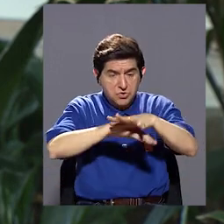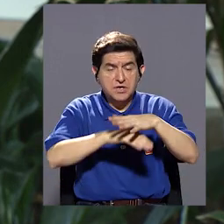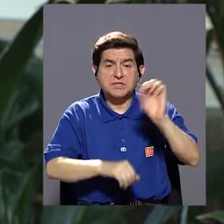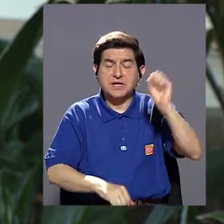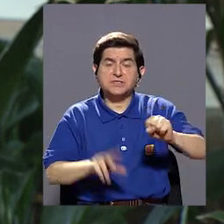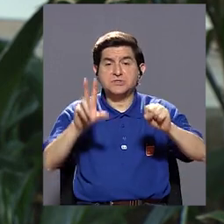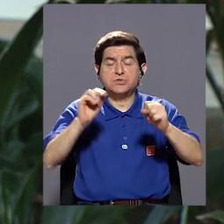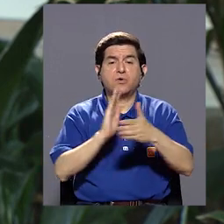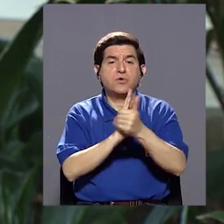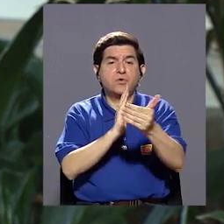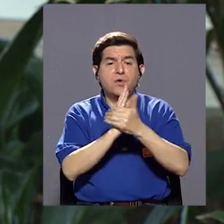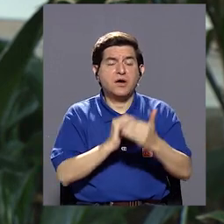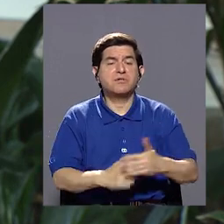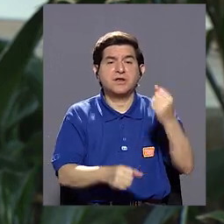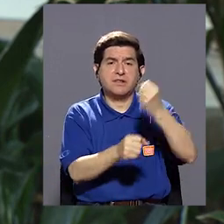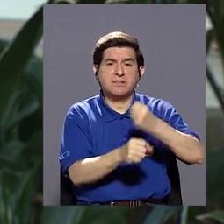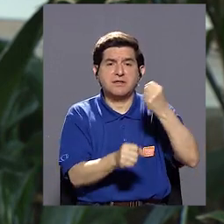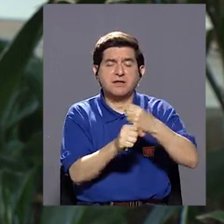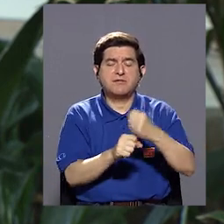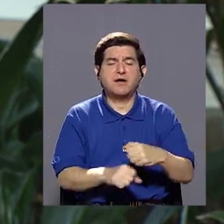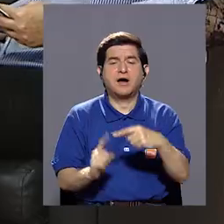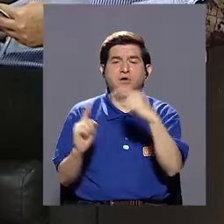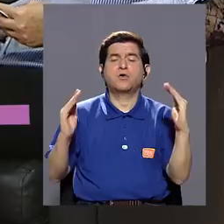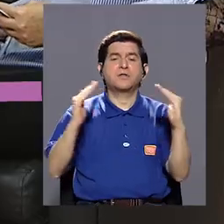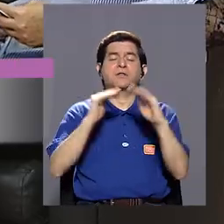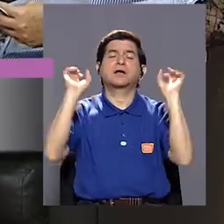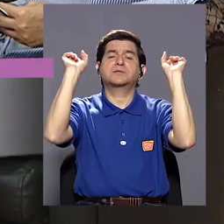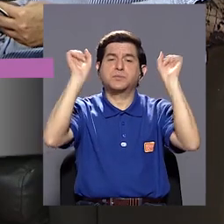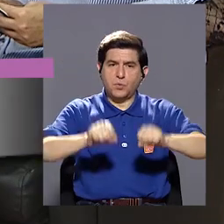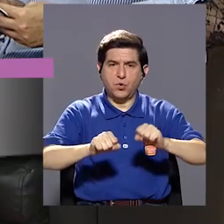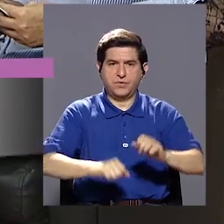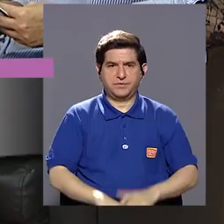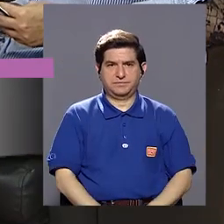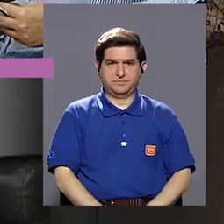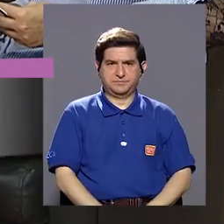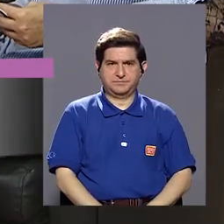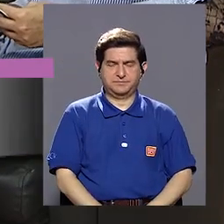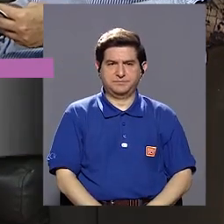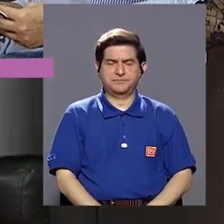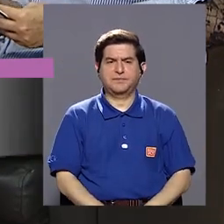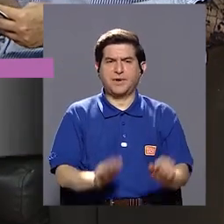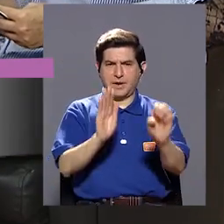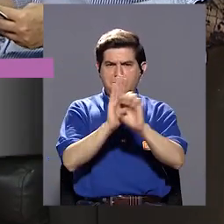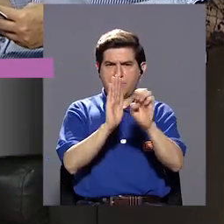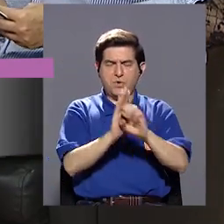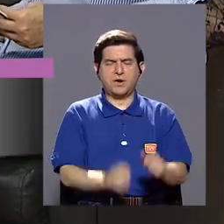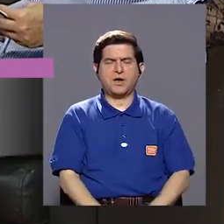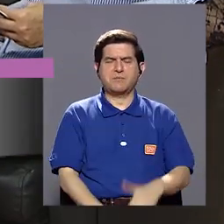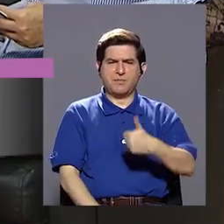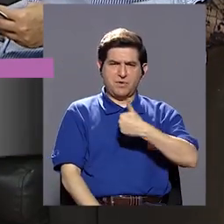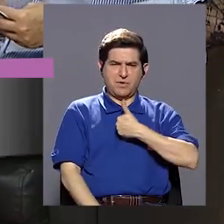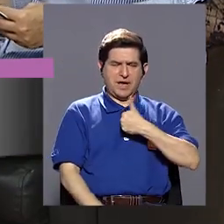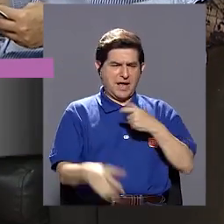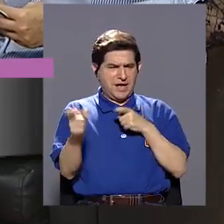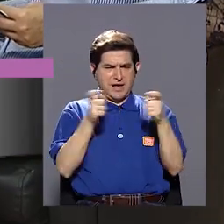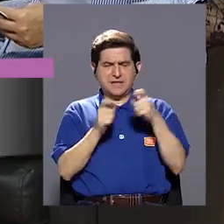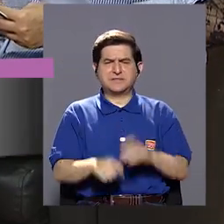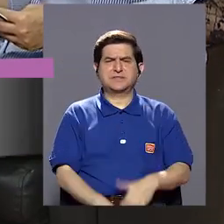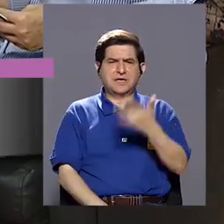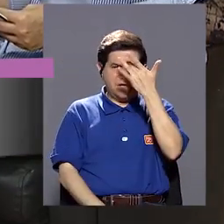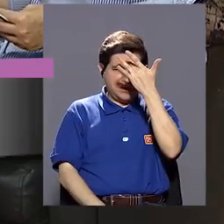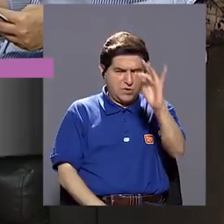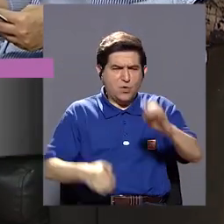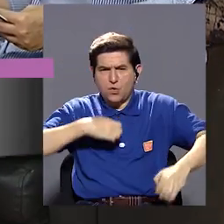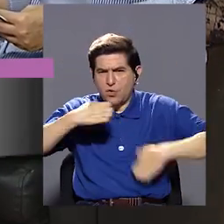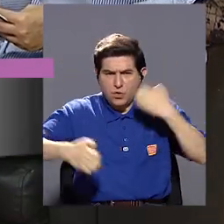nuestra capacidad para llevarnos ese trabajo al hogar. En términos, por ejemplo, la autorregulación, inteligencia emocional,